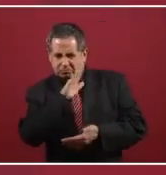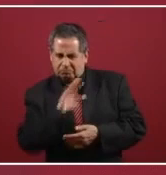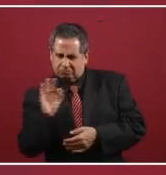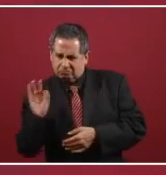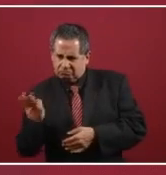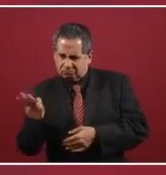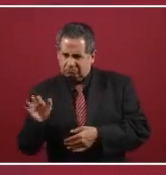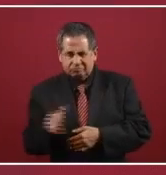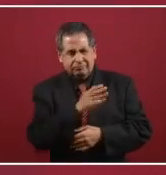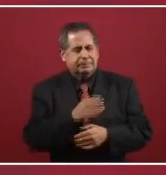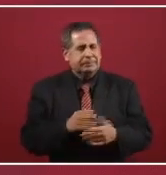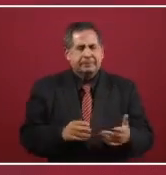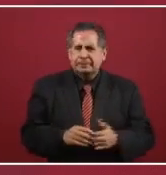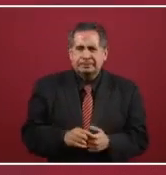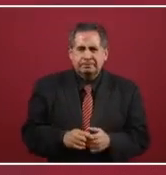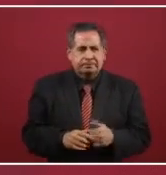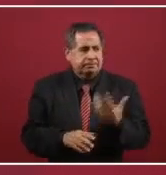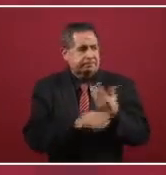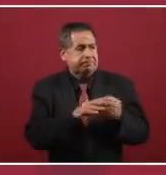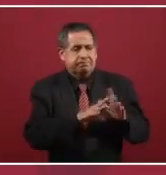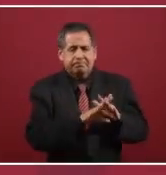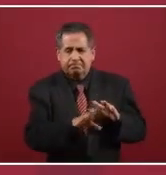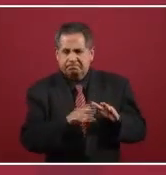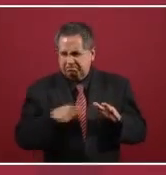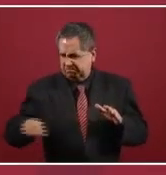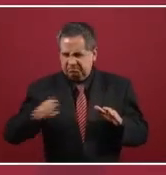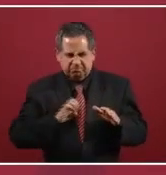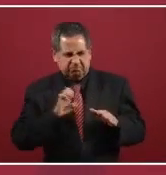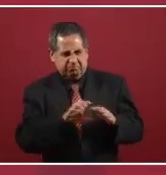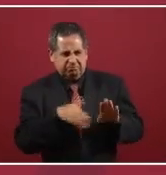a migrantes.